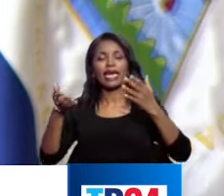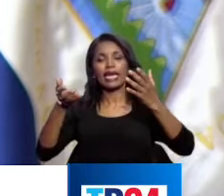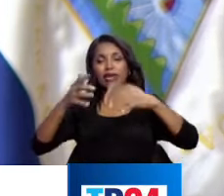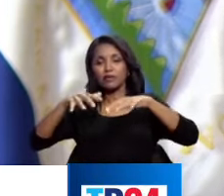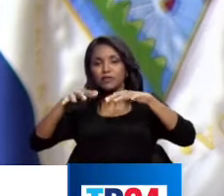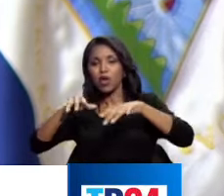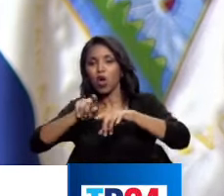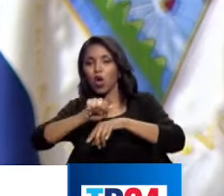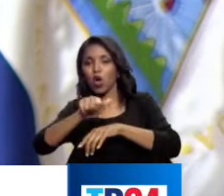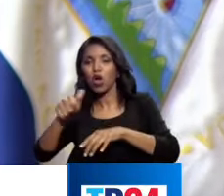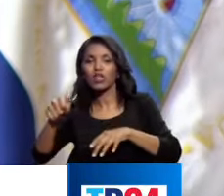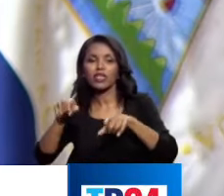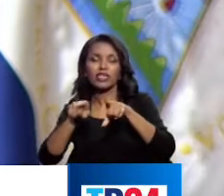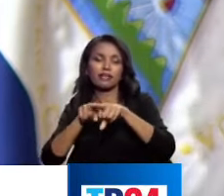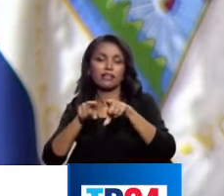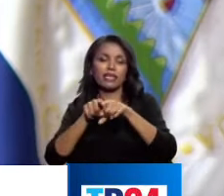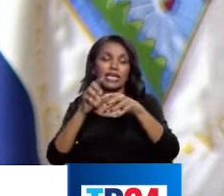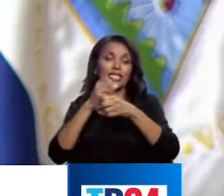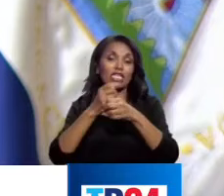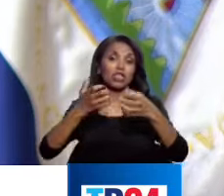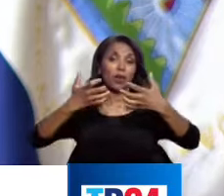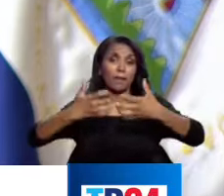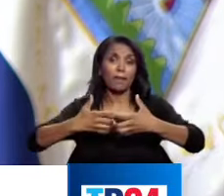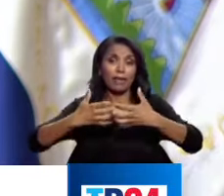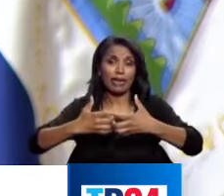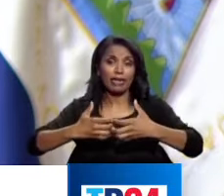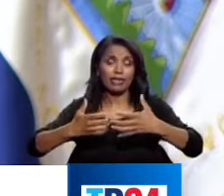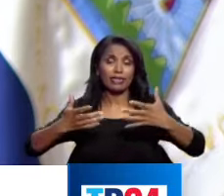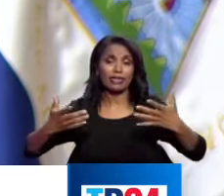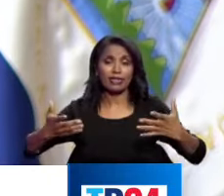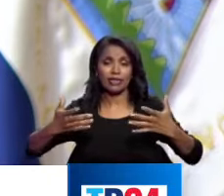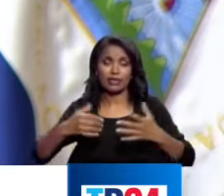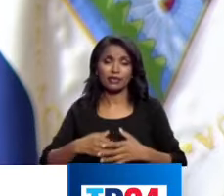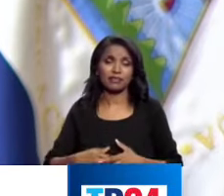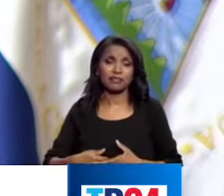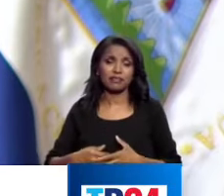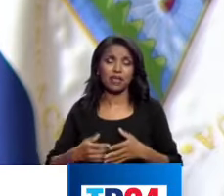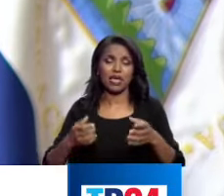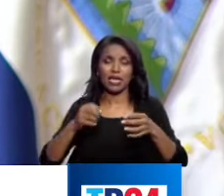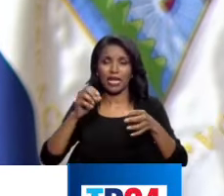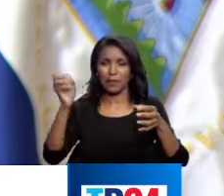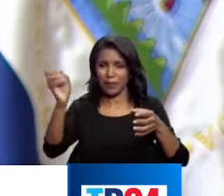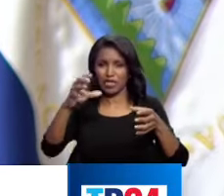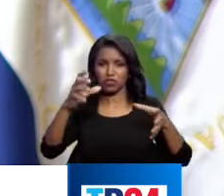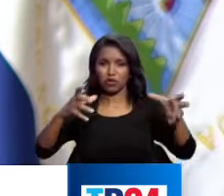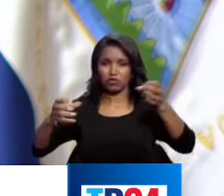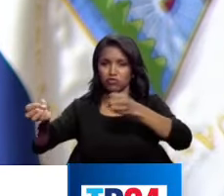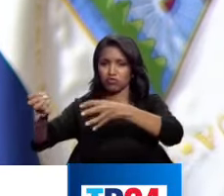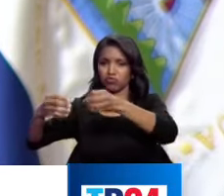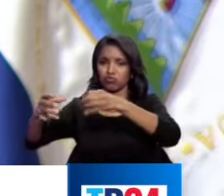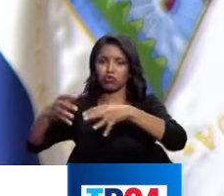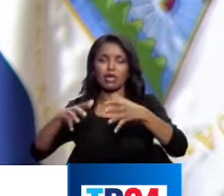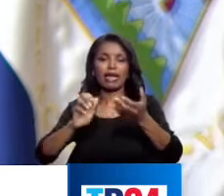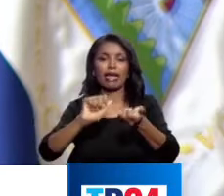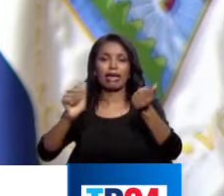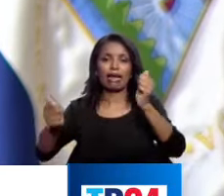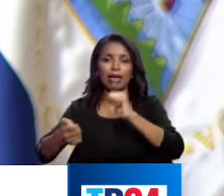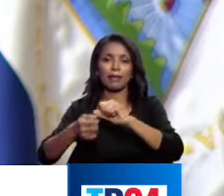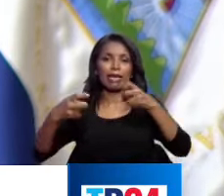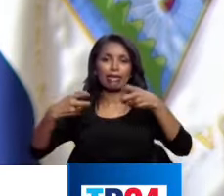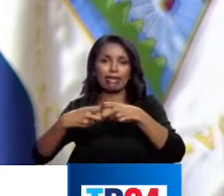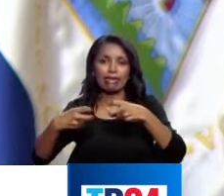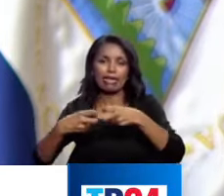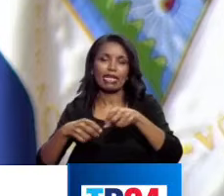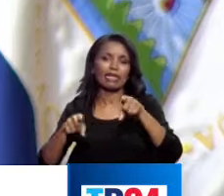sanitarios, construyendo las plantas que nos permitan convertir los residuos en energía, en insumos para el sector